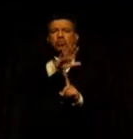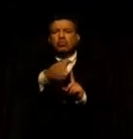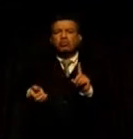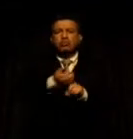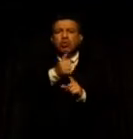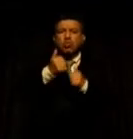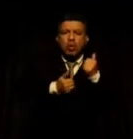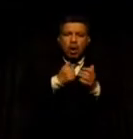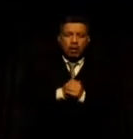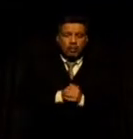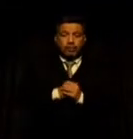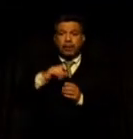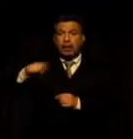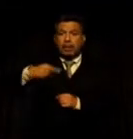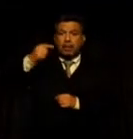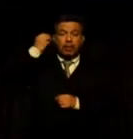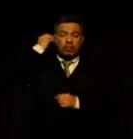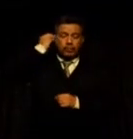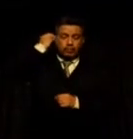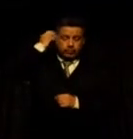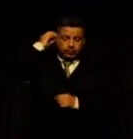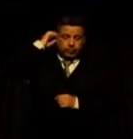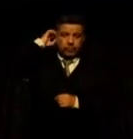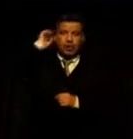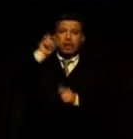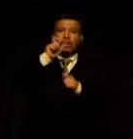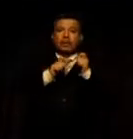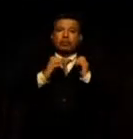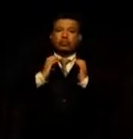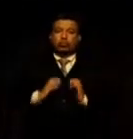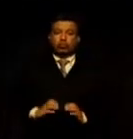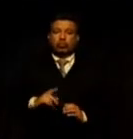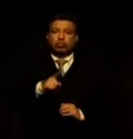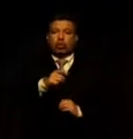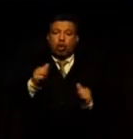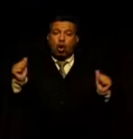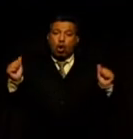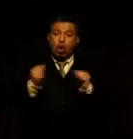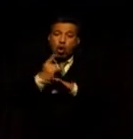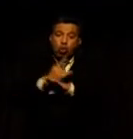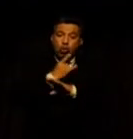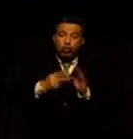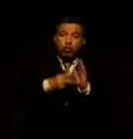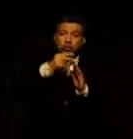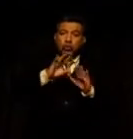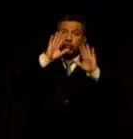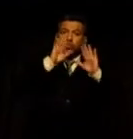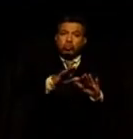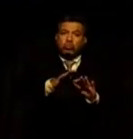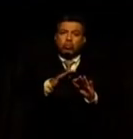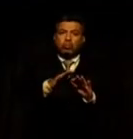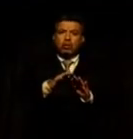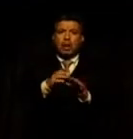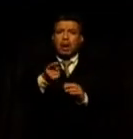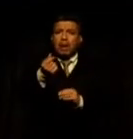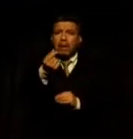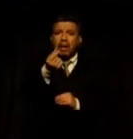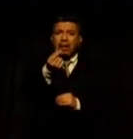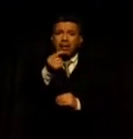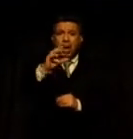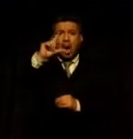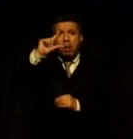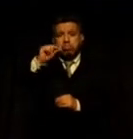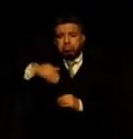primero que los ciudadanos en la medida de lo posible con la tecnología puedan tener menos efectivo en el bolsillo